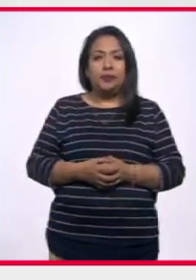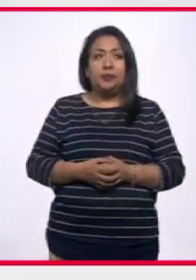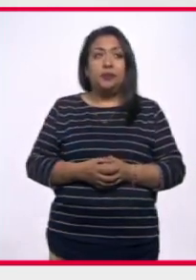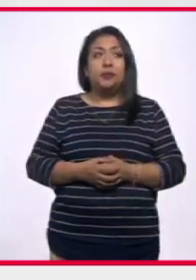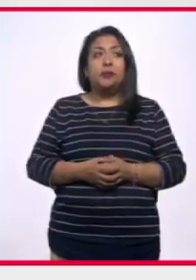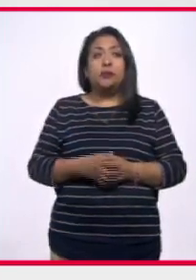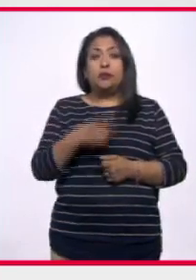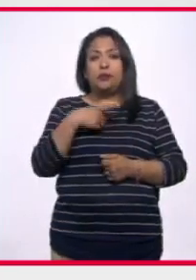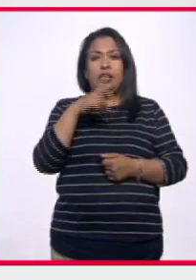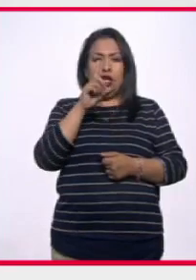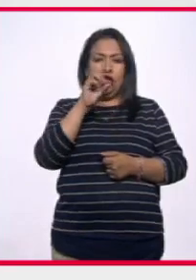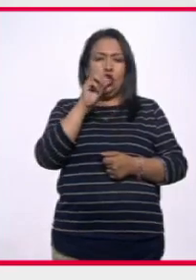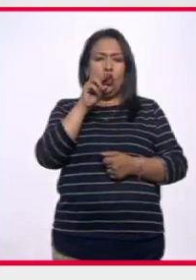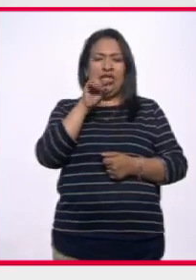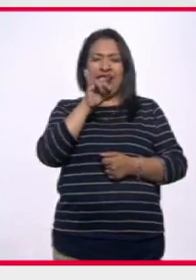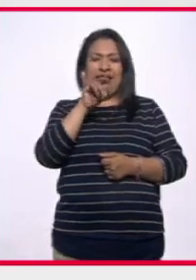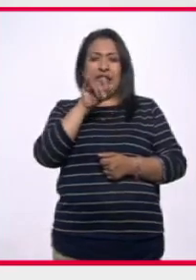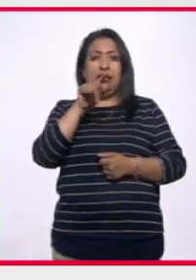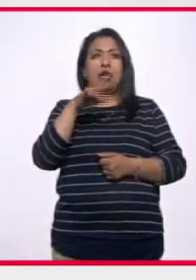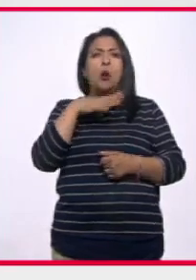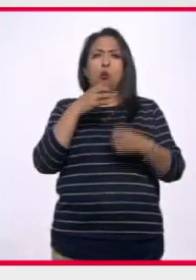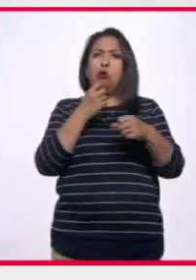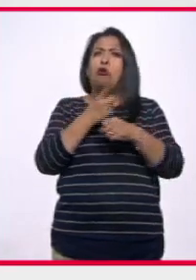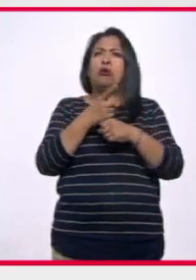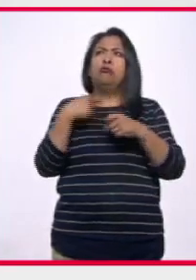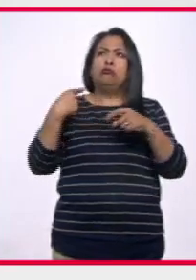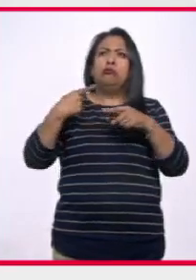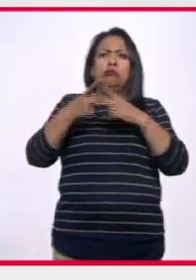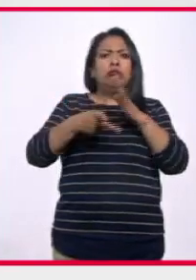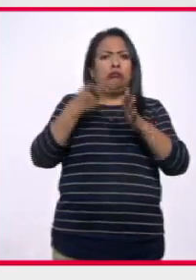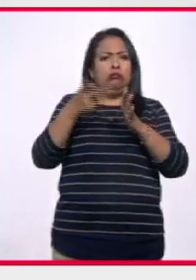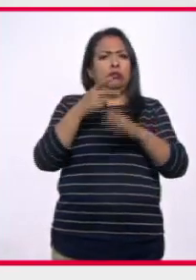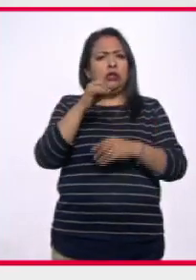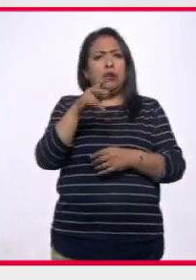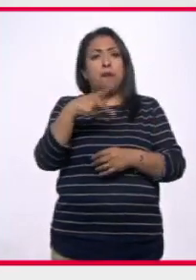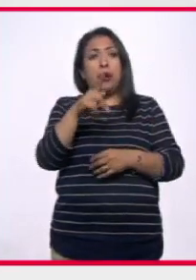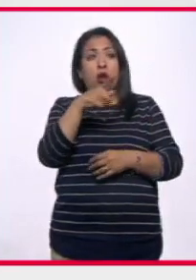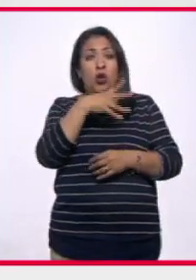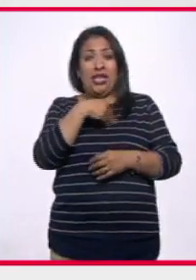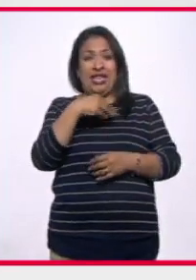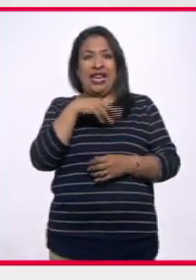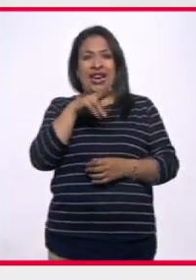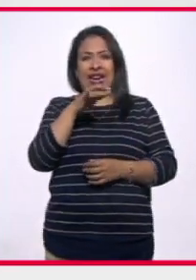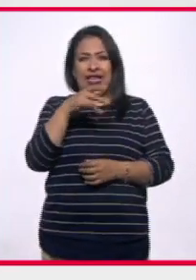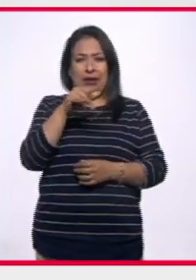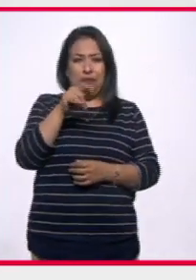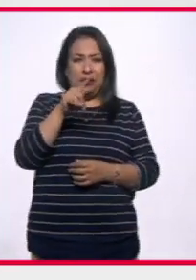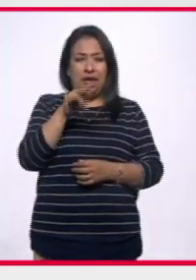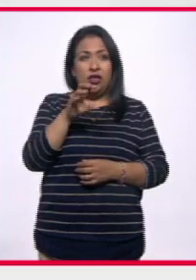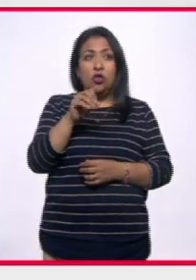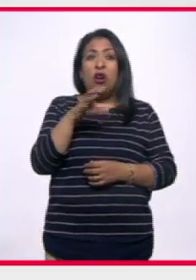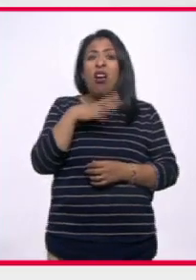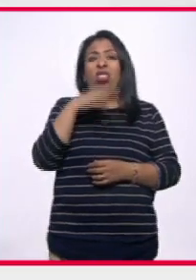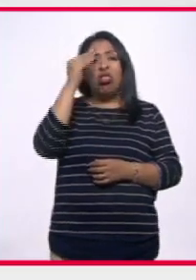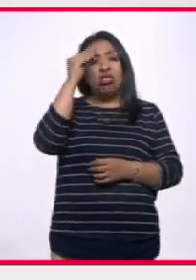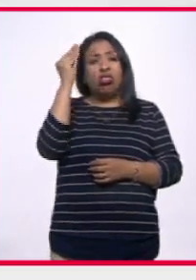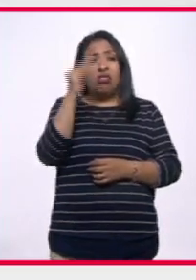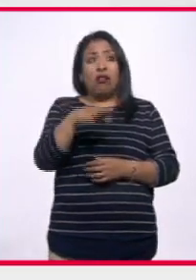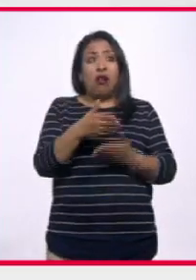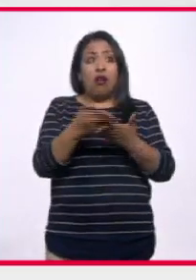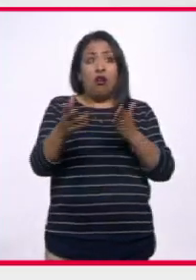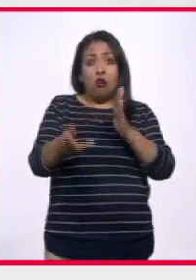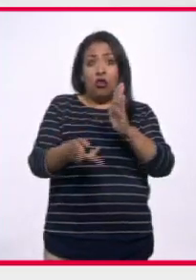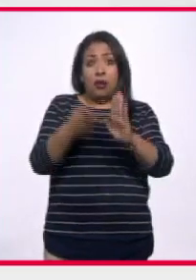de dolce tenido la oportunidad de hacer un par de cosas pero específicamente colegio el regimiento la tuve muy abandonada hasta